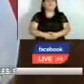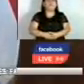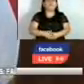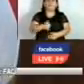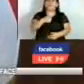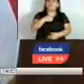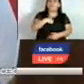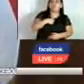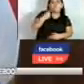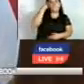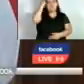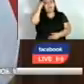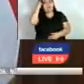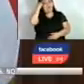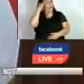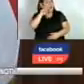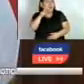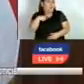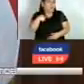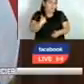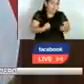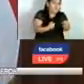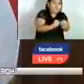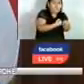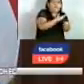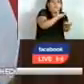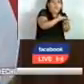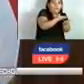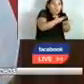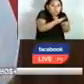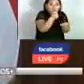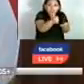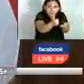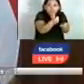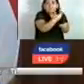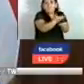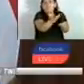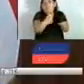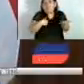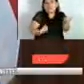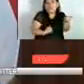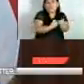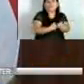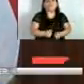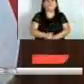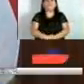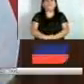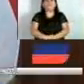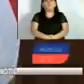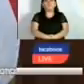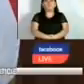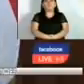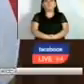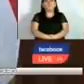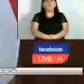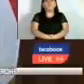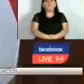ni ideológica. Apoyaré las propuestas que beneficien a nuestra ciudad y a la población migueleña.